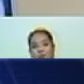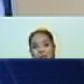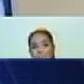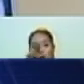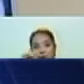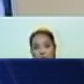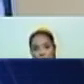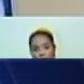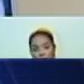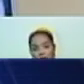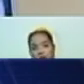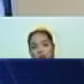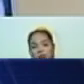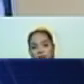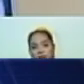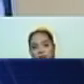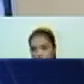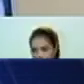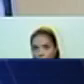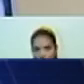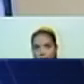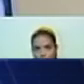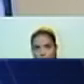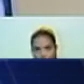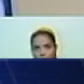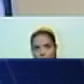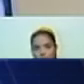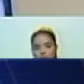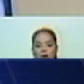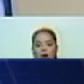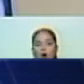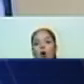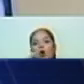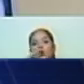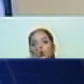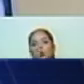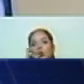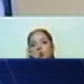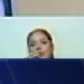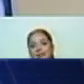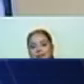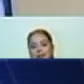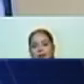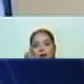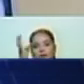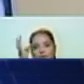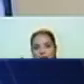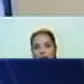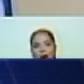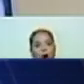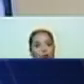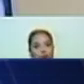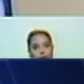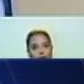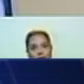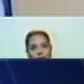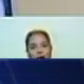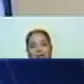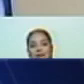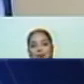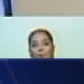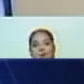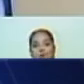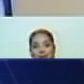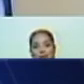nacional activo. Luis Sánchez, fiscal auxiliar